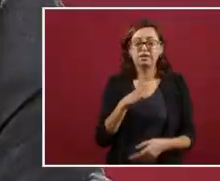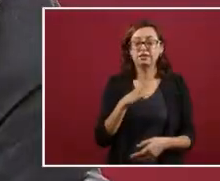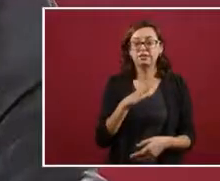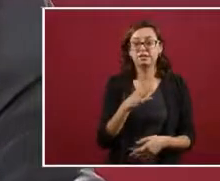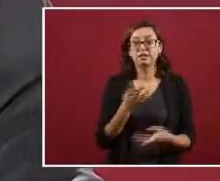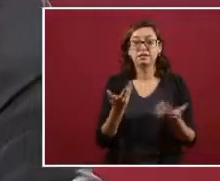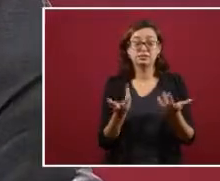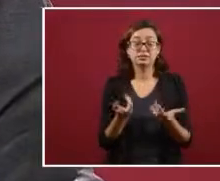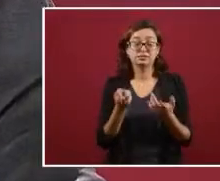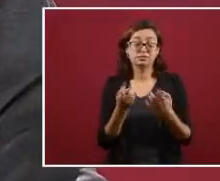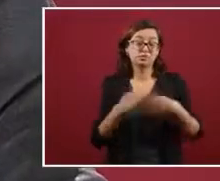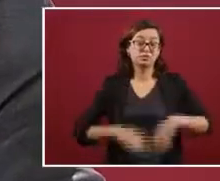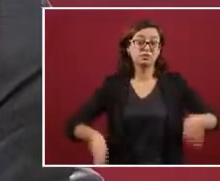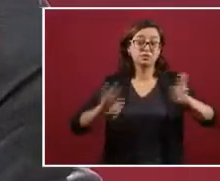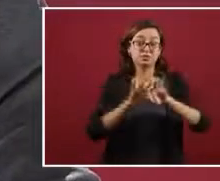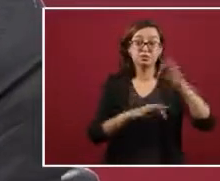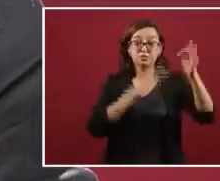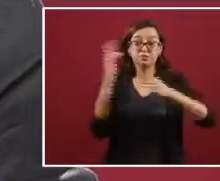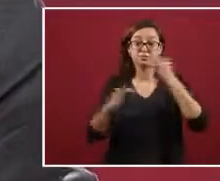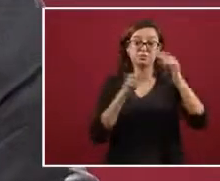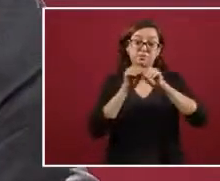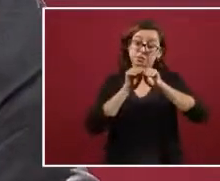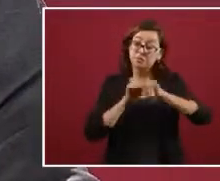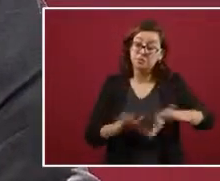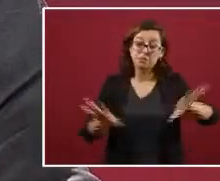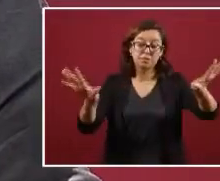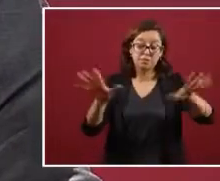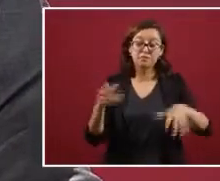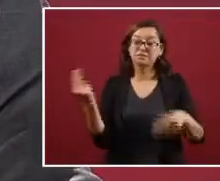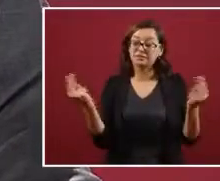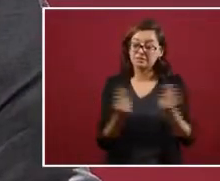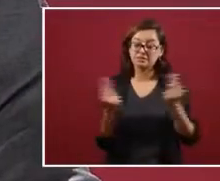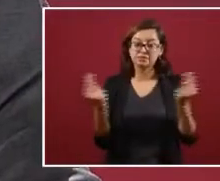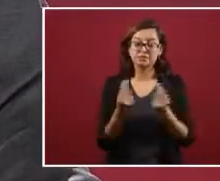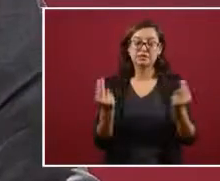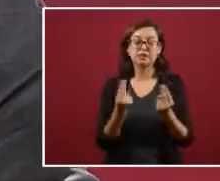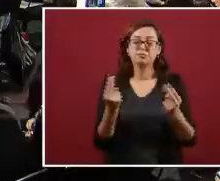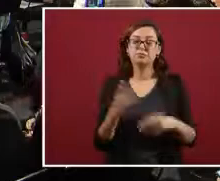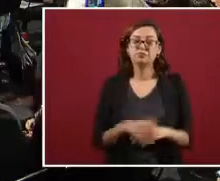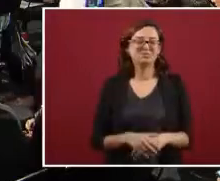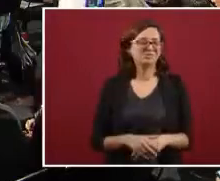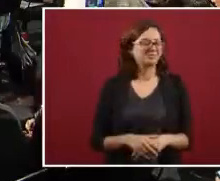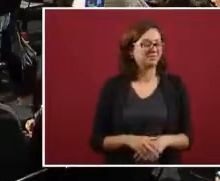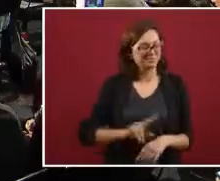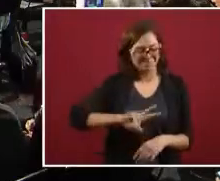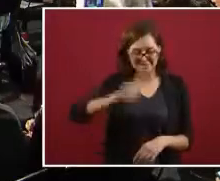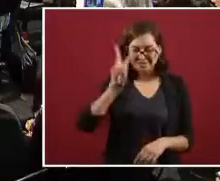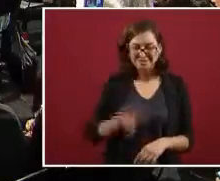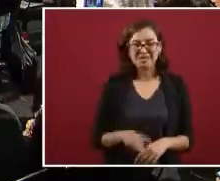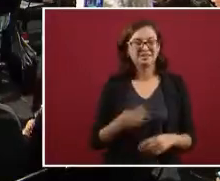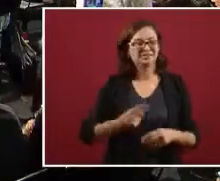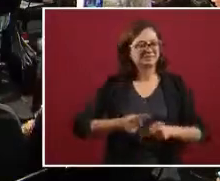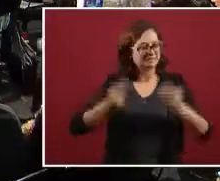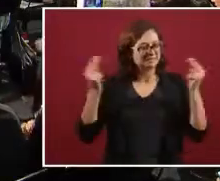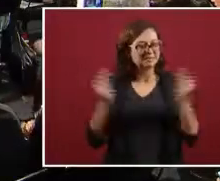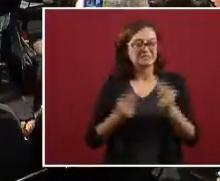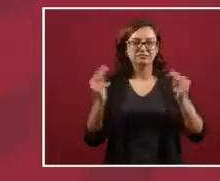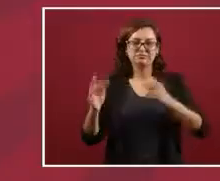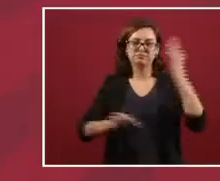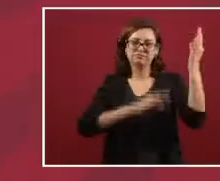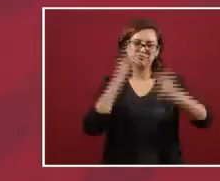el gasto de publicidad, sobre todo por las campañas. Nos interesa mucho la campaña